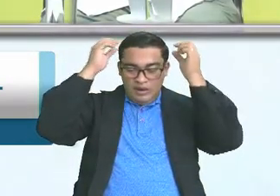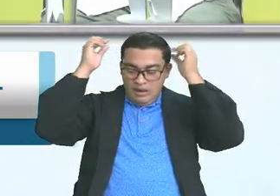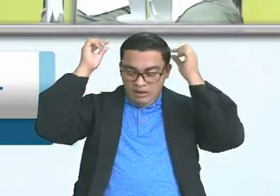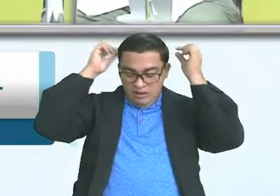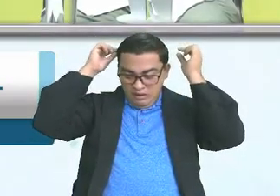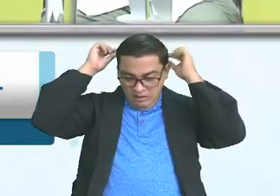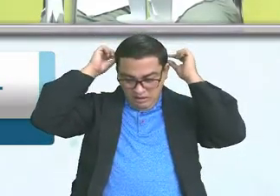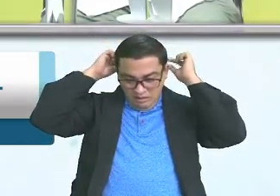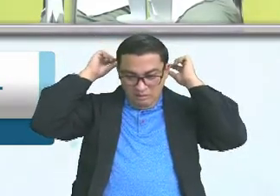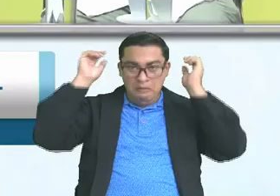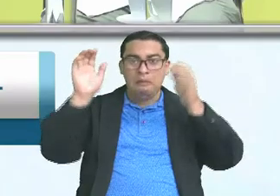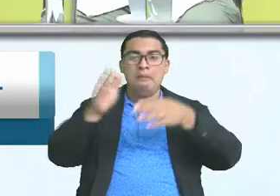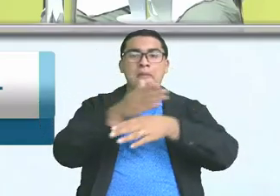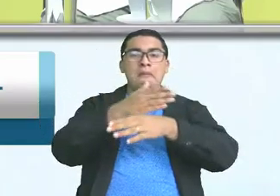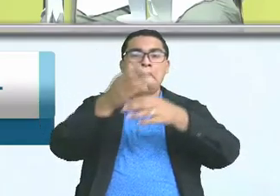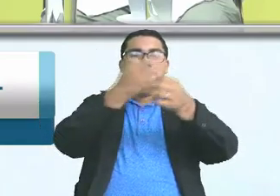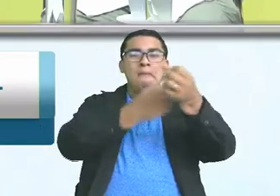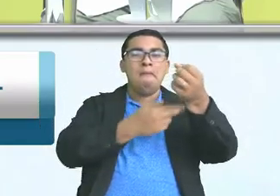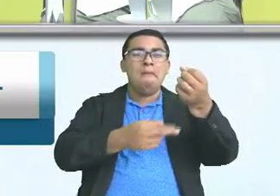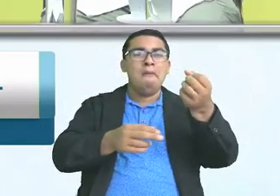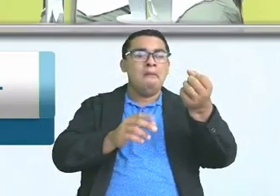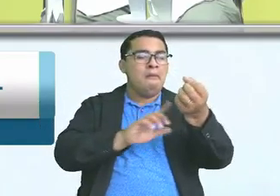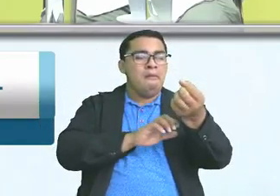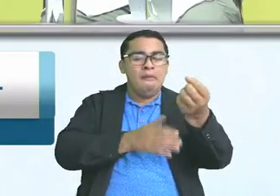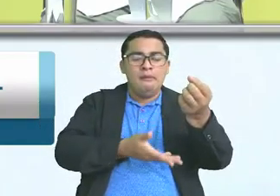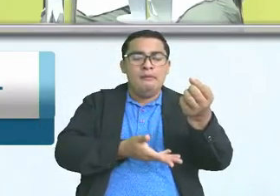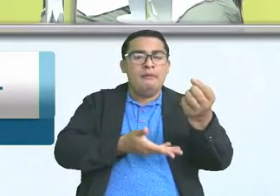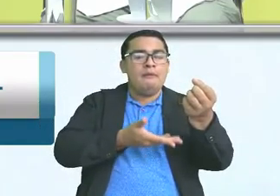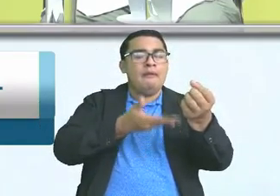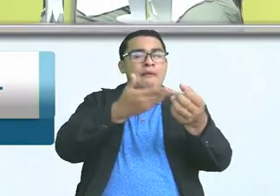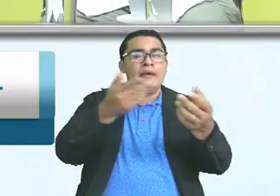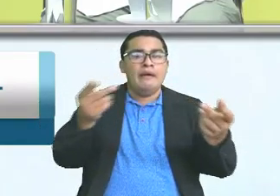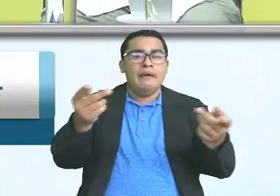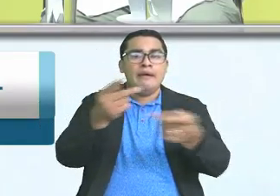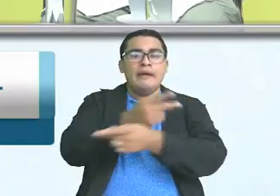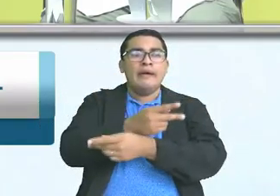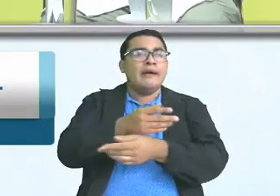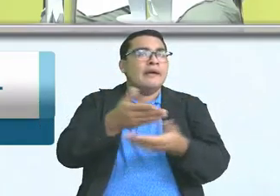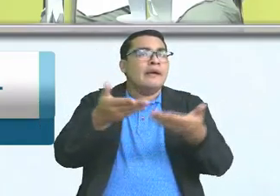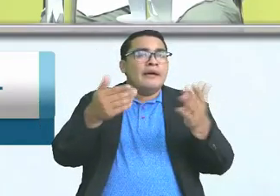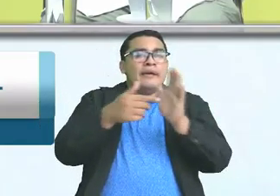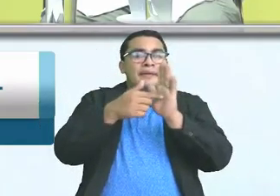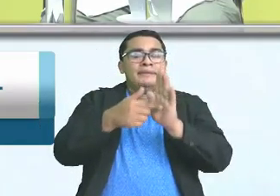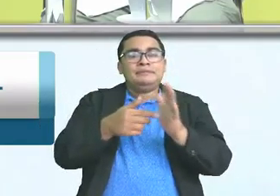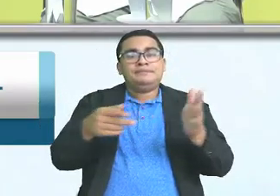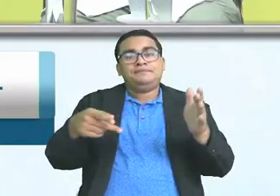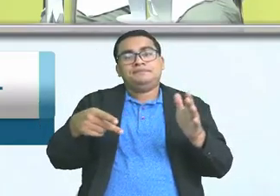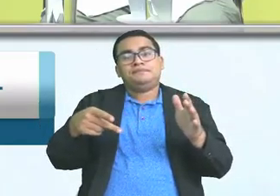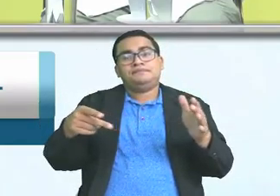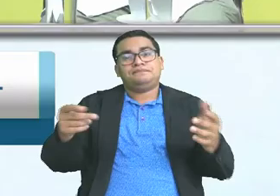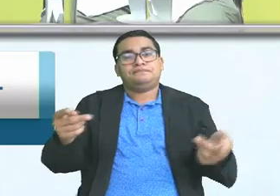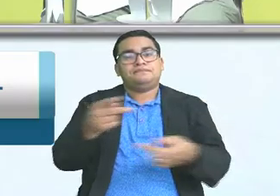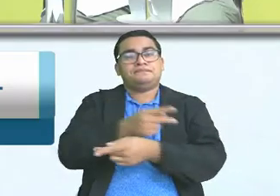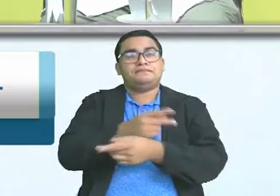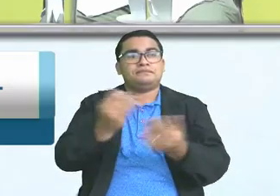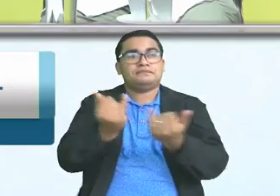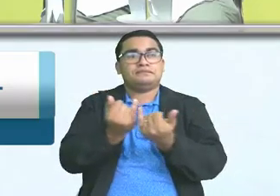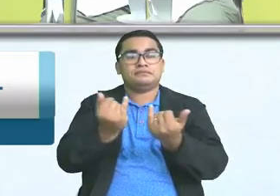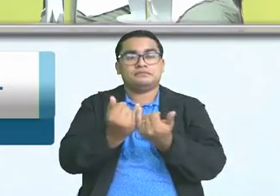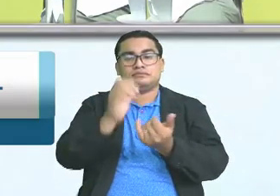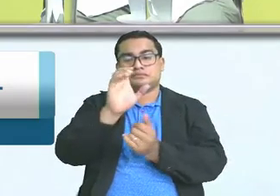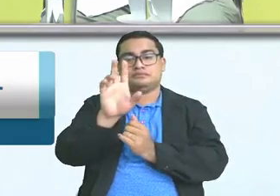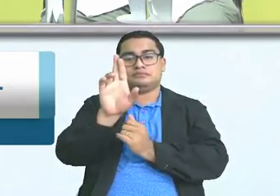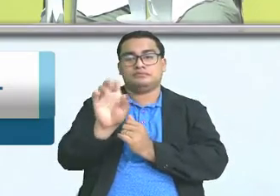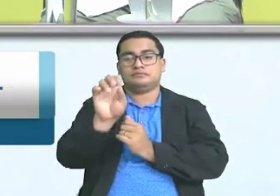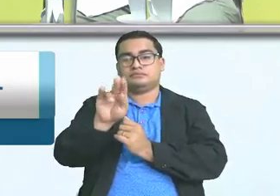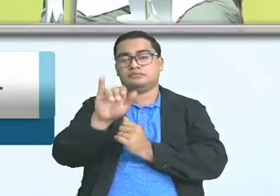responder a ese sangrado y responde subiendo aún más la presión. En realidad el daño tiene que ver más con un descontrol crónico que ha habido de